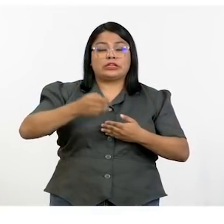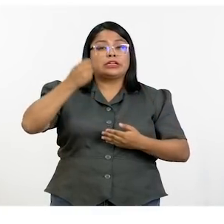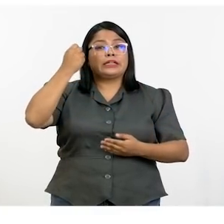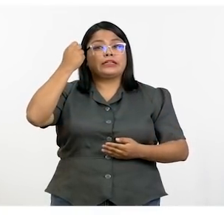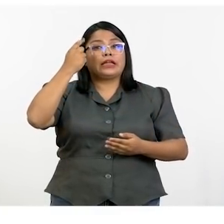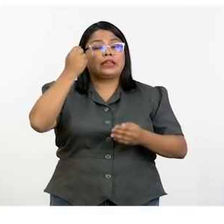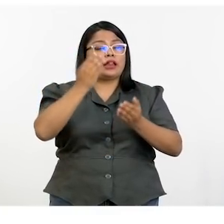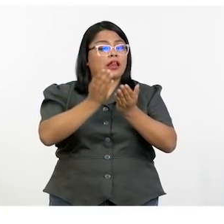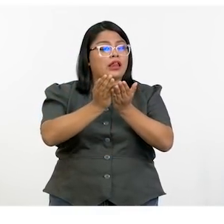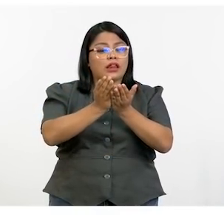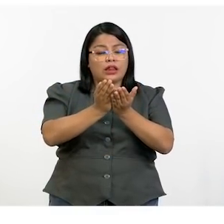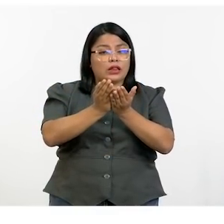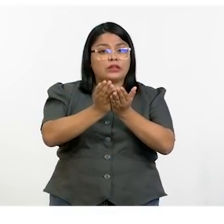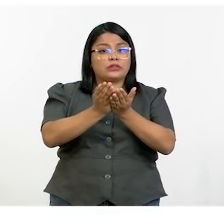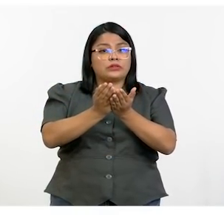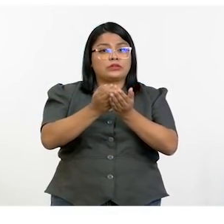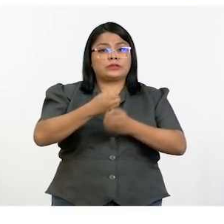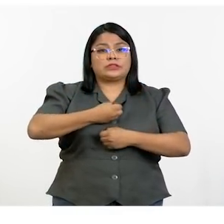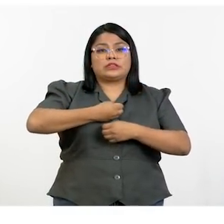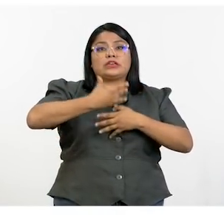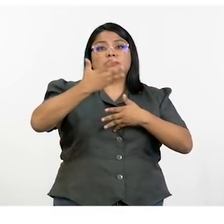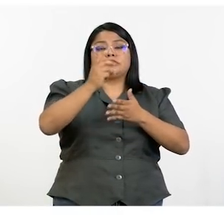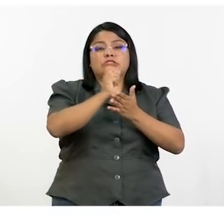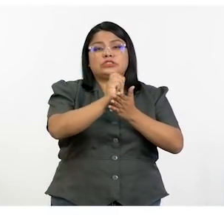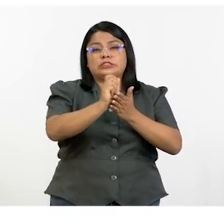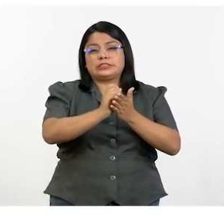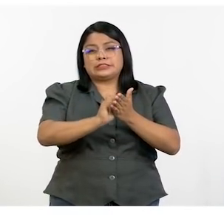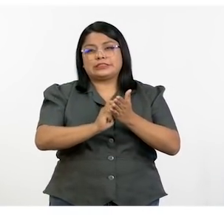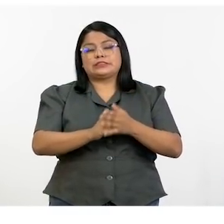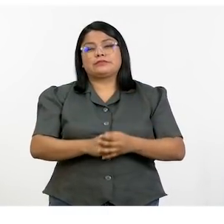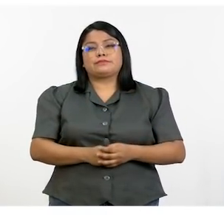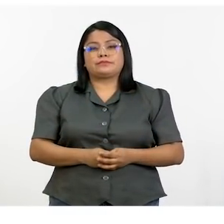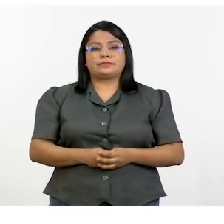de comprensión lectora y expresión escrita.